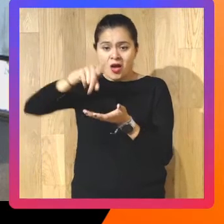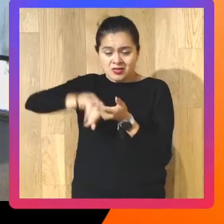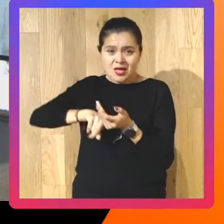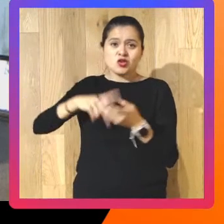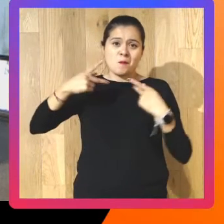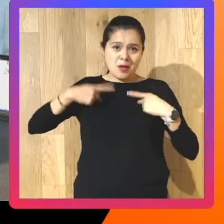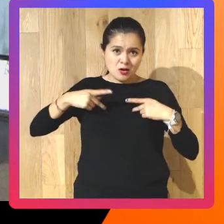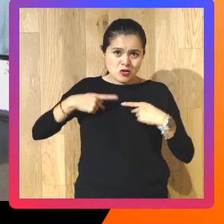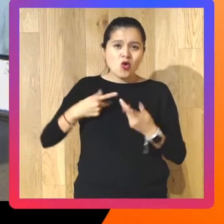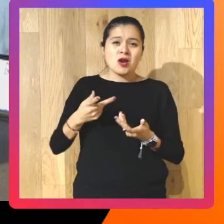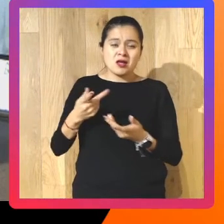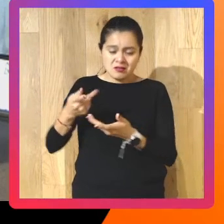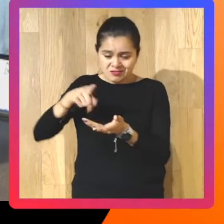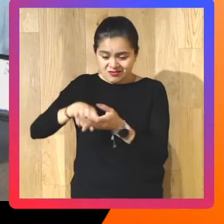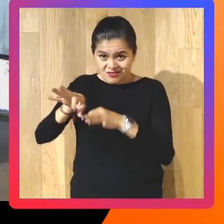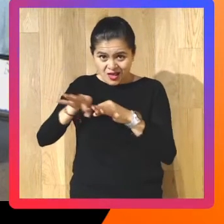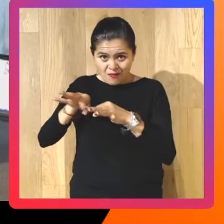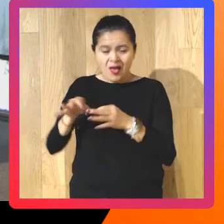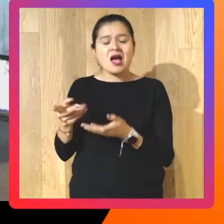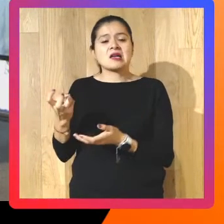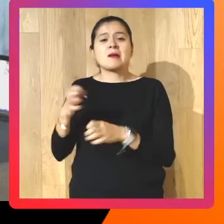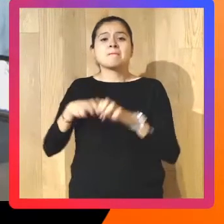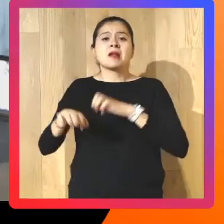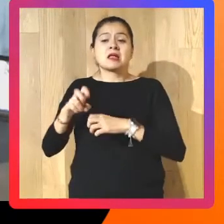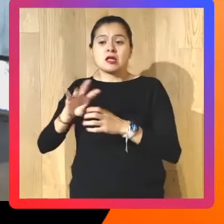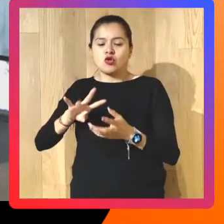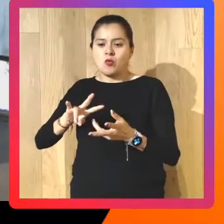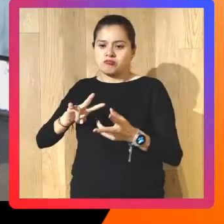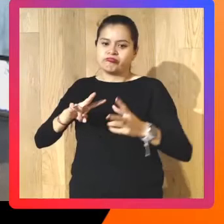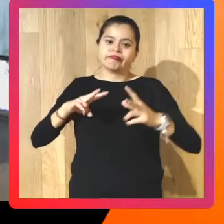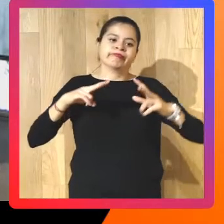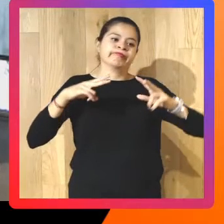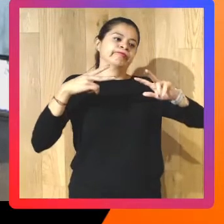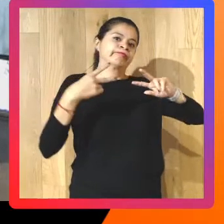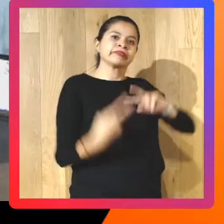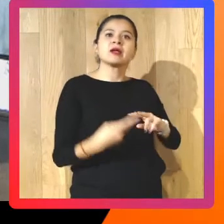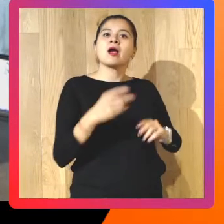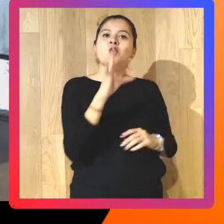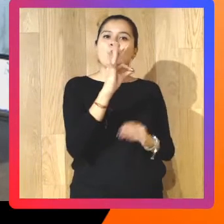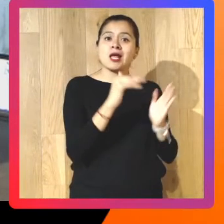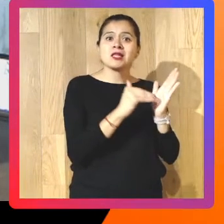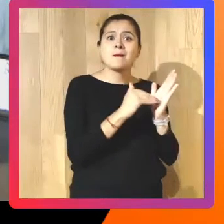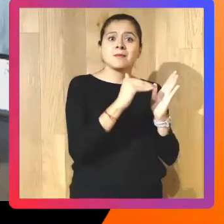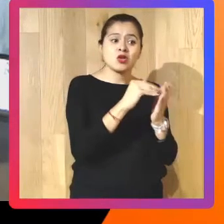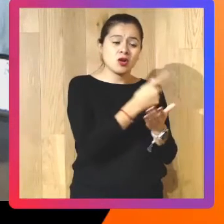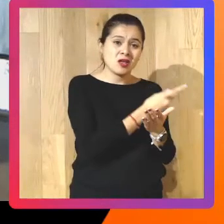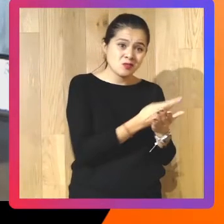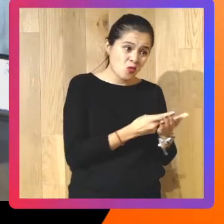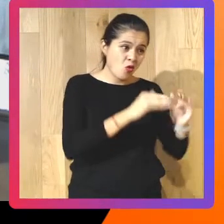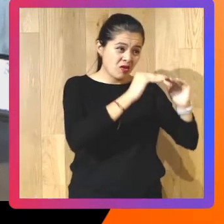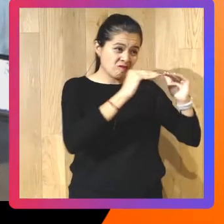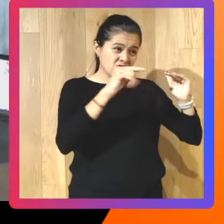sus colaboradores, podamos ir revirtiendo esos 40 millones de gente que vive en la línea de